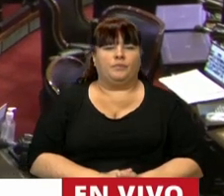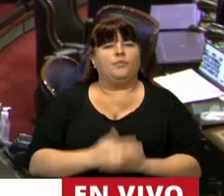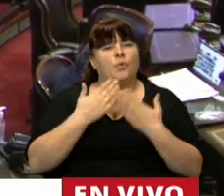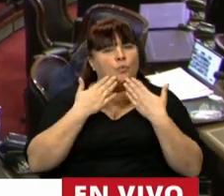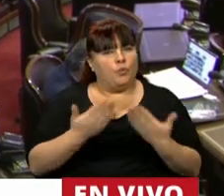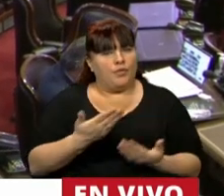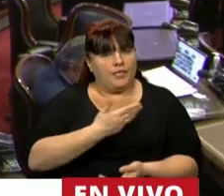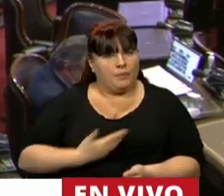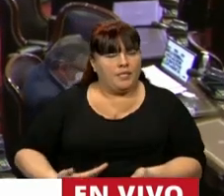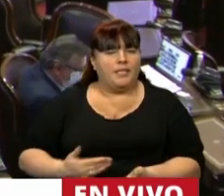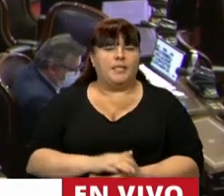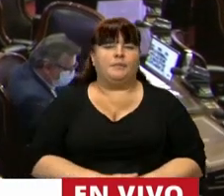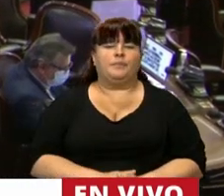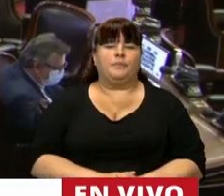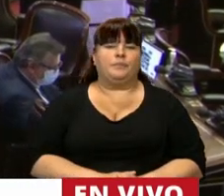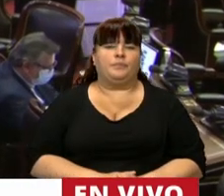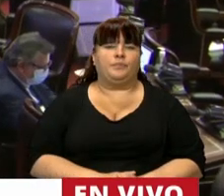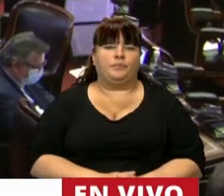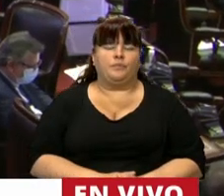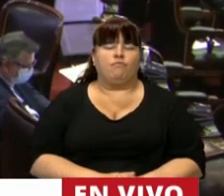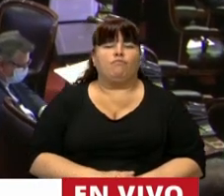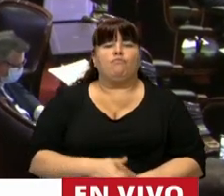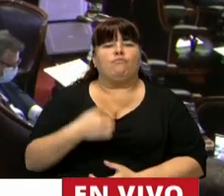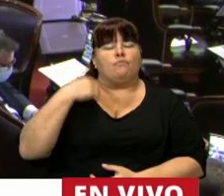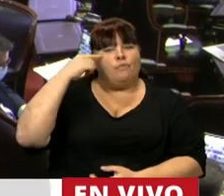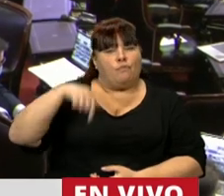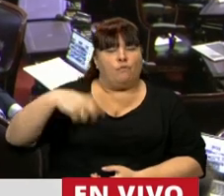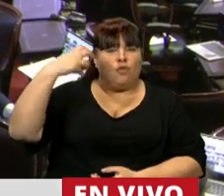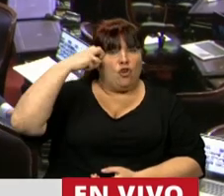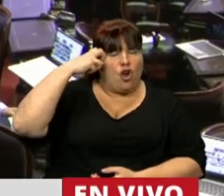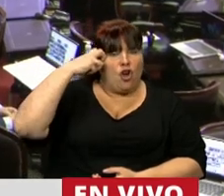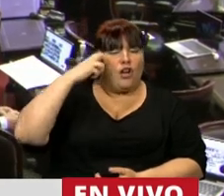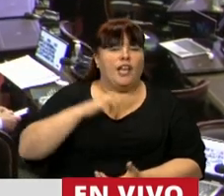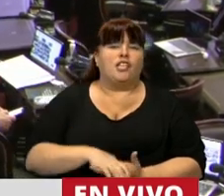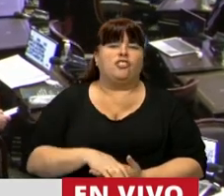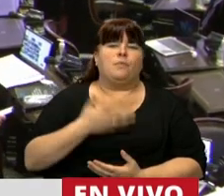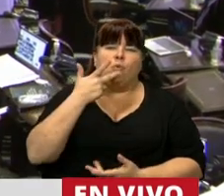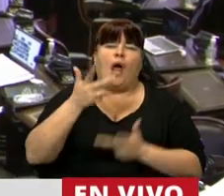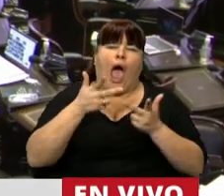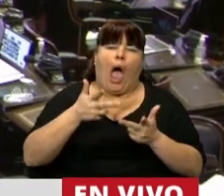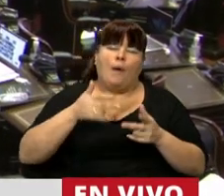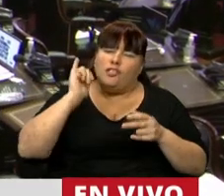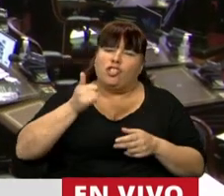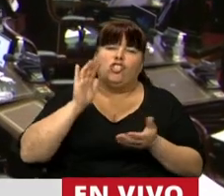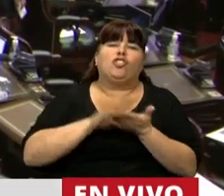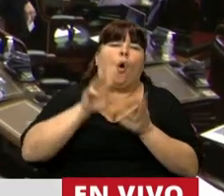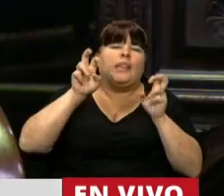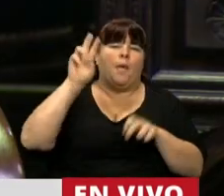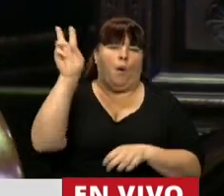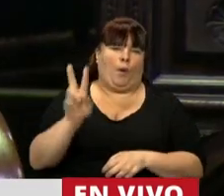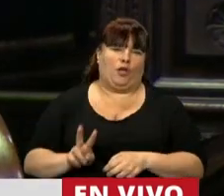Muchas gracias, señor presidente. Yo quiero que en este Congreso hablemos de una vez por todas de